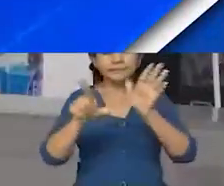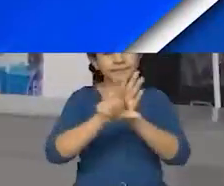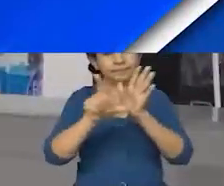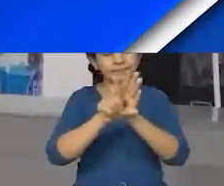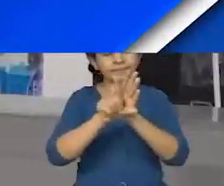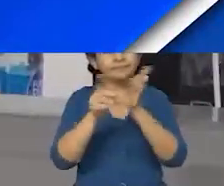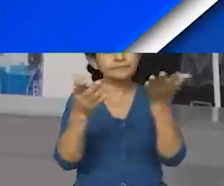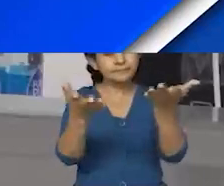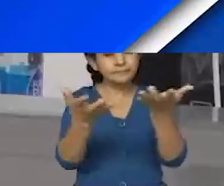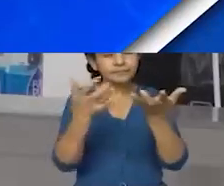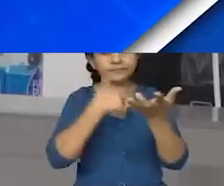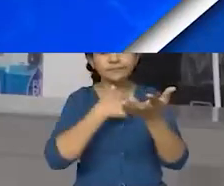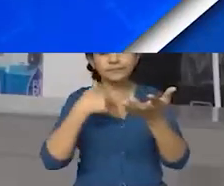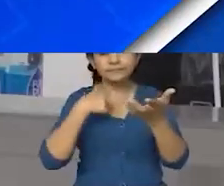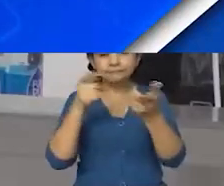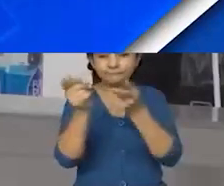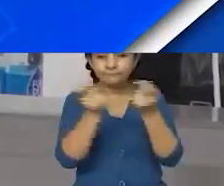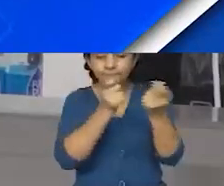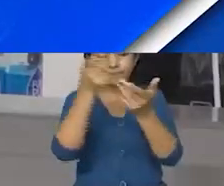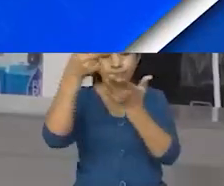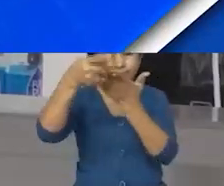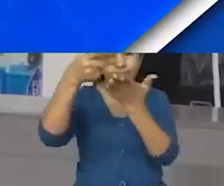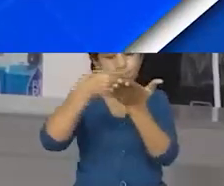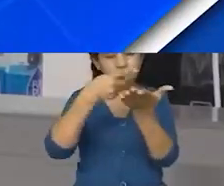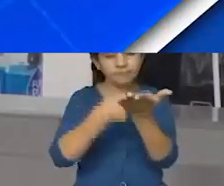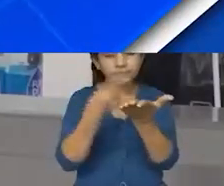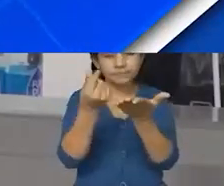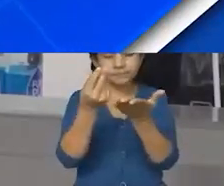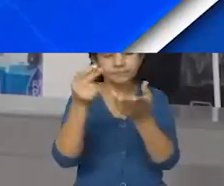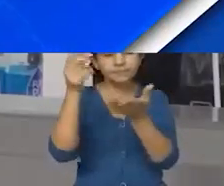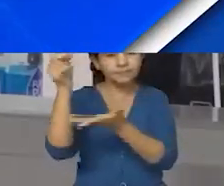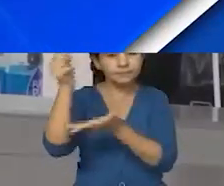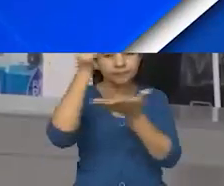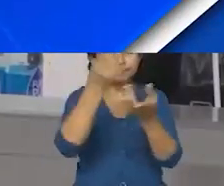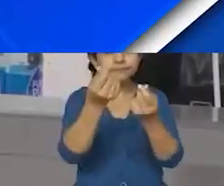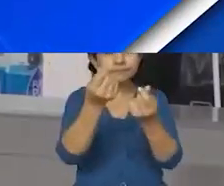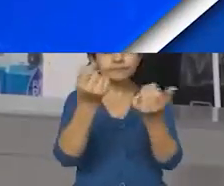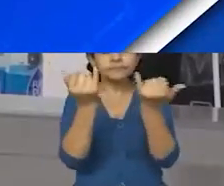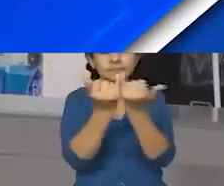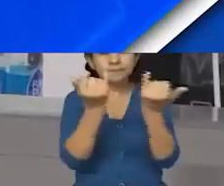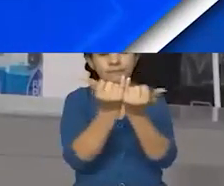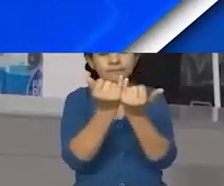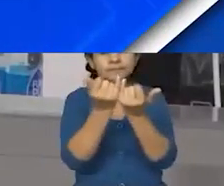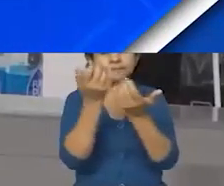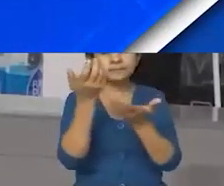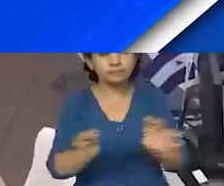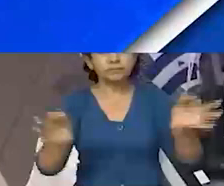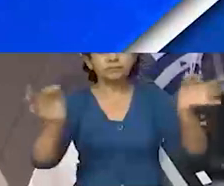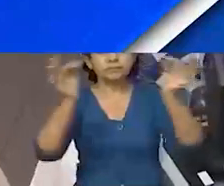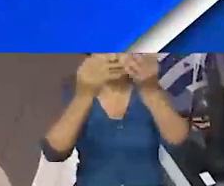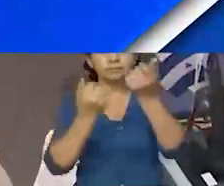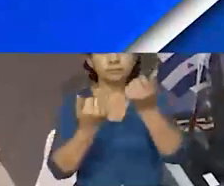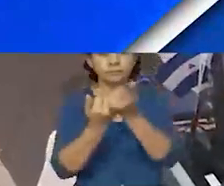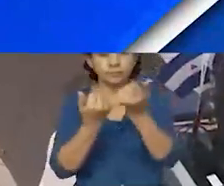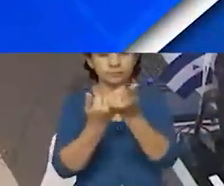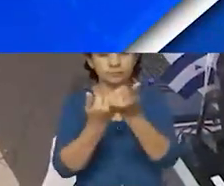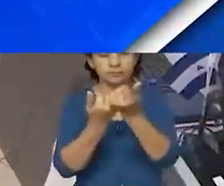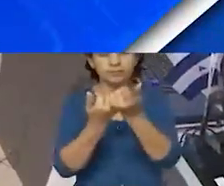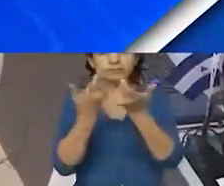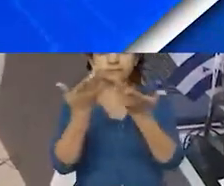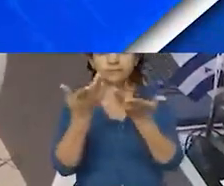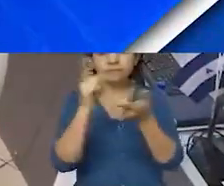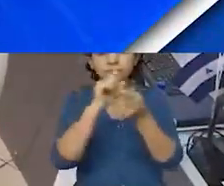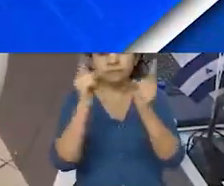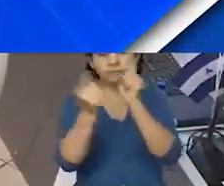ley tiene como propósito realizar los ajustes al presupuesto general de ingreso, al presupuesto general de egreso y su financiamiento debido a la